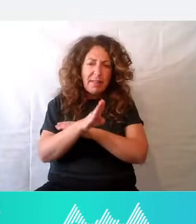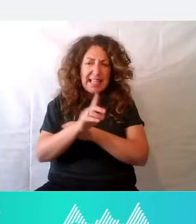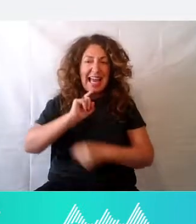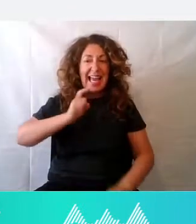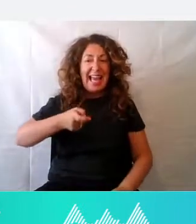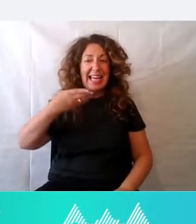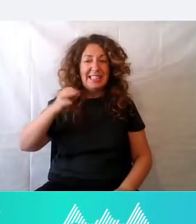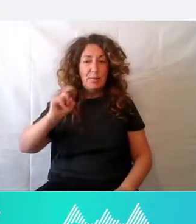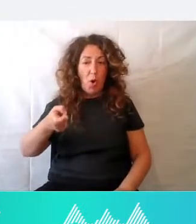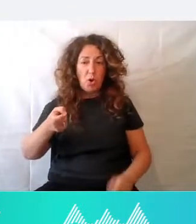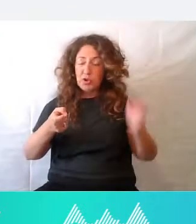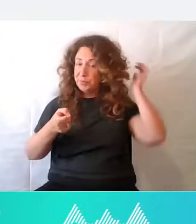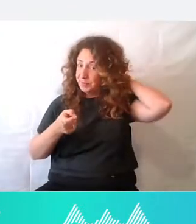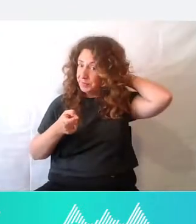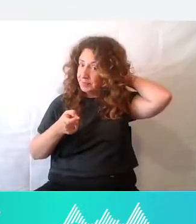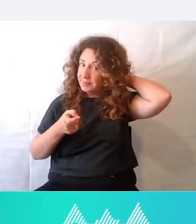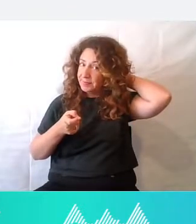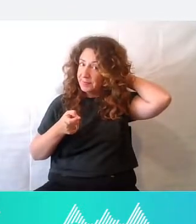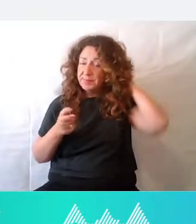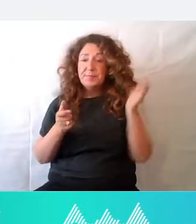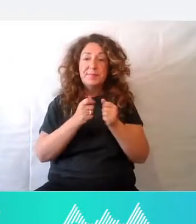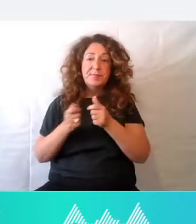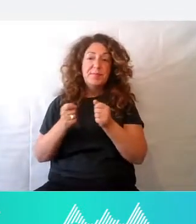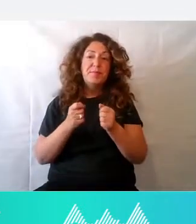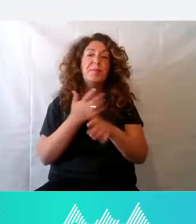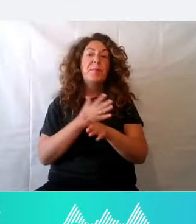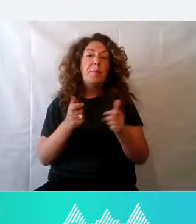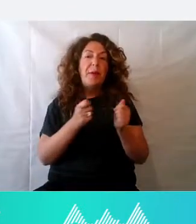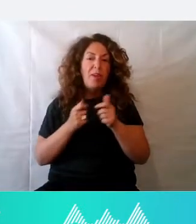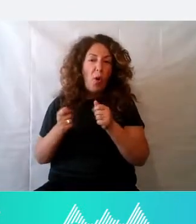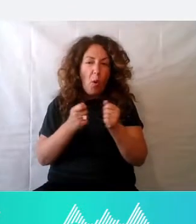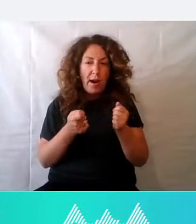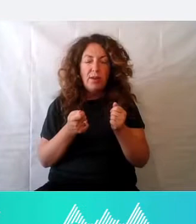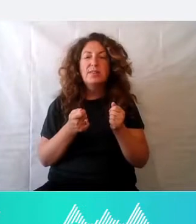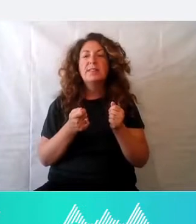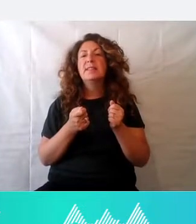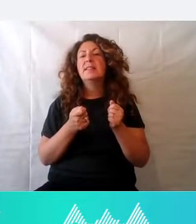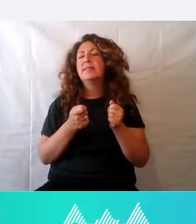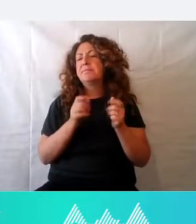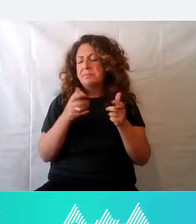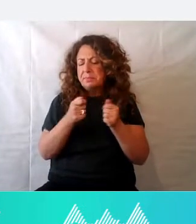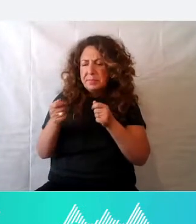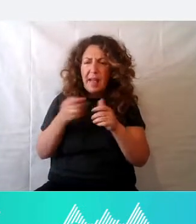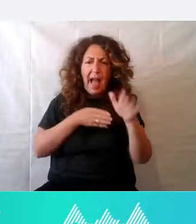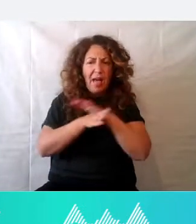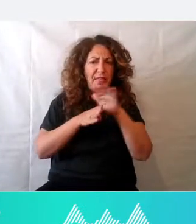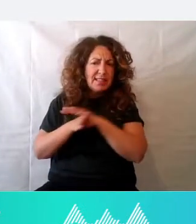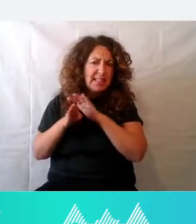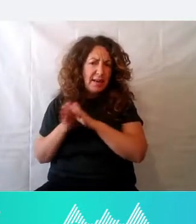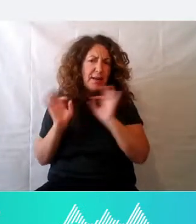consola de videojuegos con dispositivos accesibles para personas con